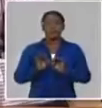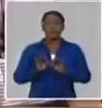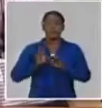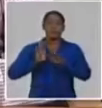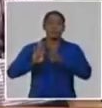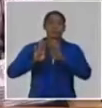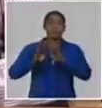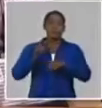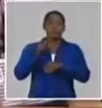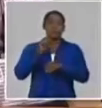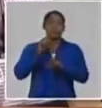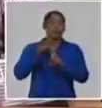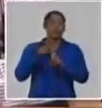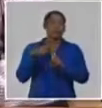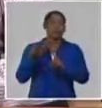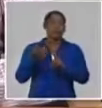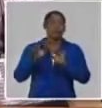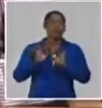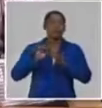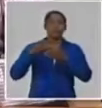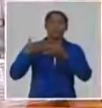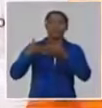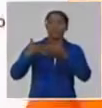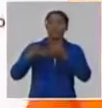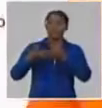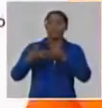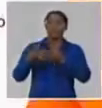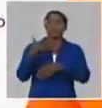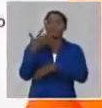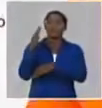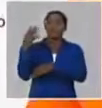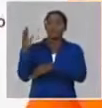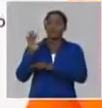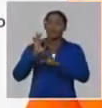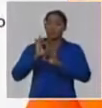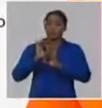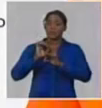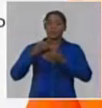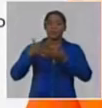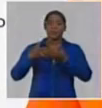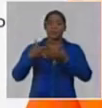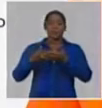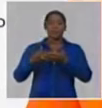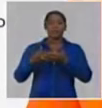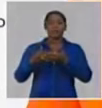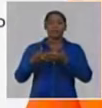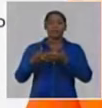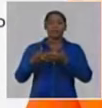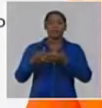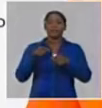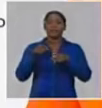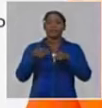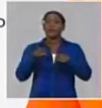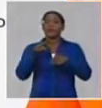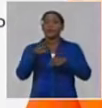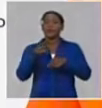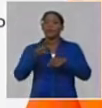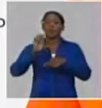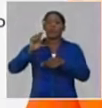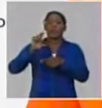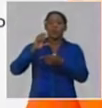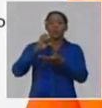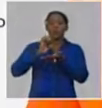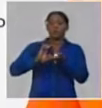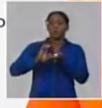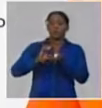va dirigido a las empresas 100% de capital extranjero, las empresas mixtas, y al sector no estatal, las cooperativas y